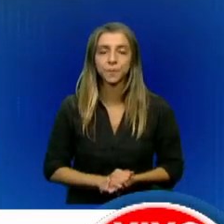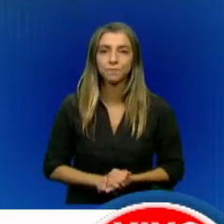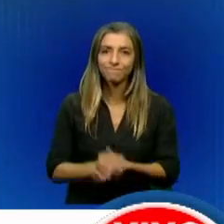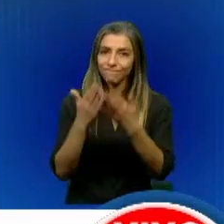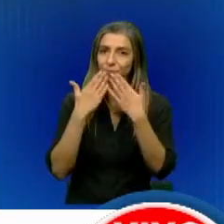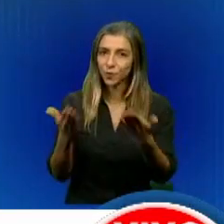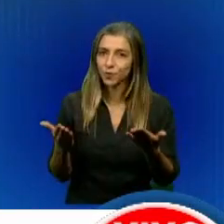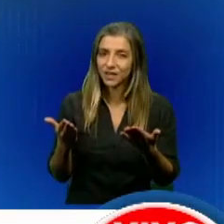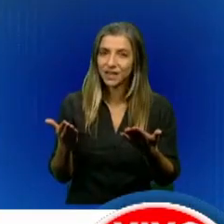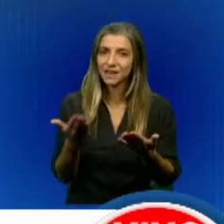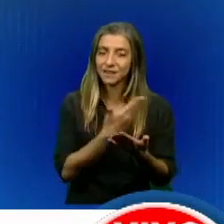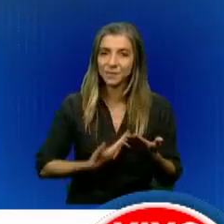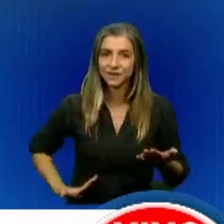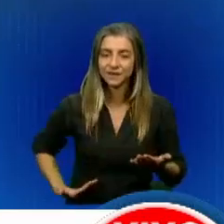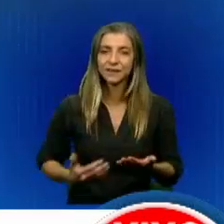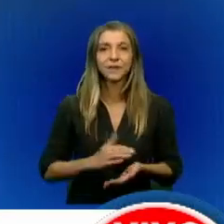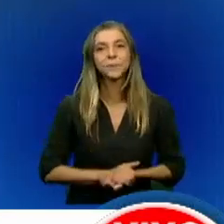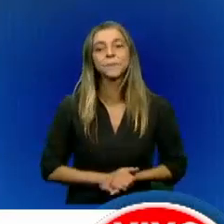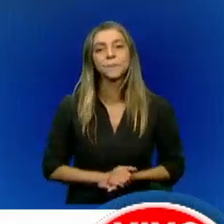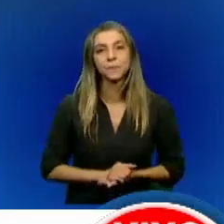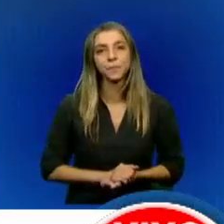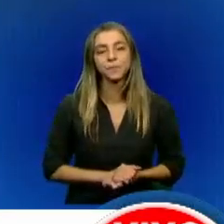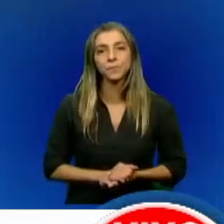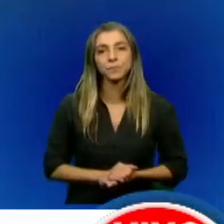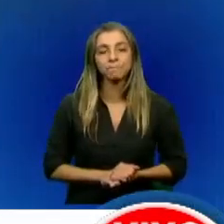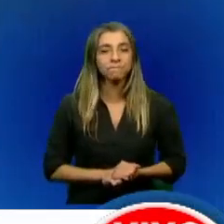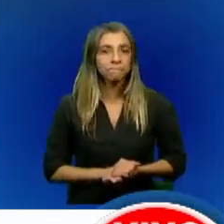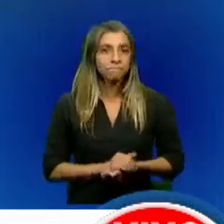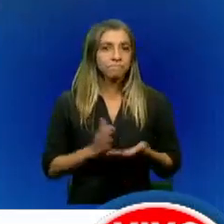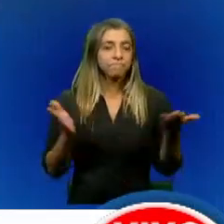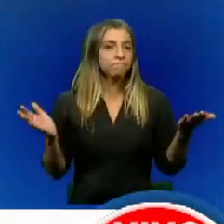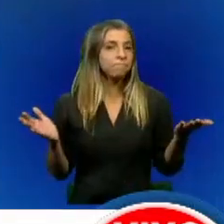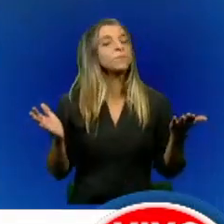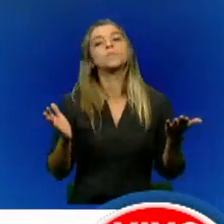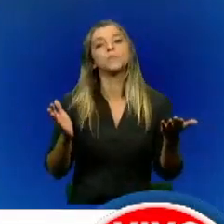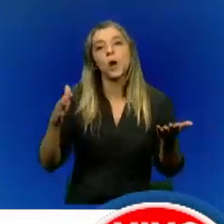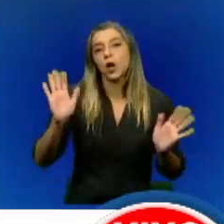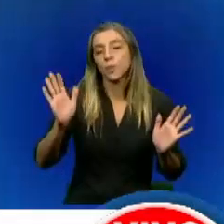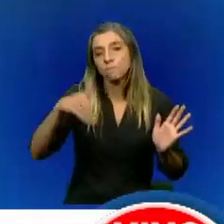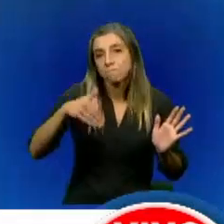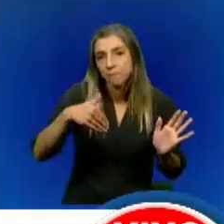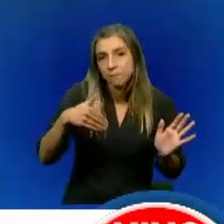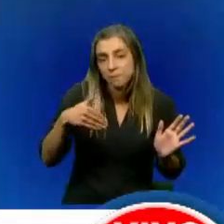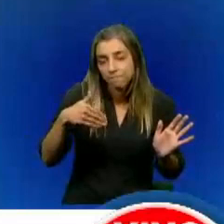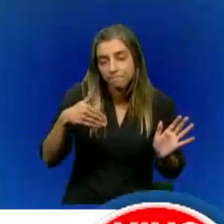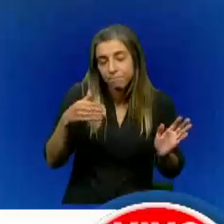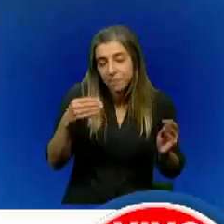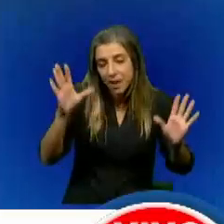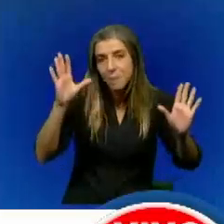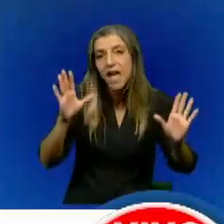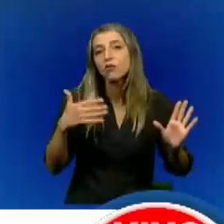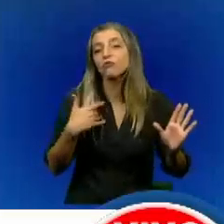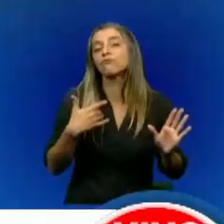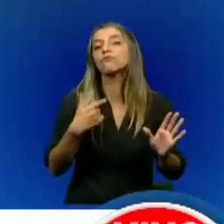Muchas gracias, señor presidente. Mire, para iniciar quería mencionar, porque